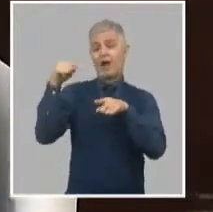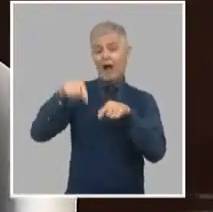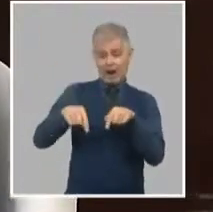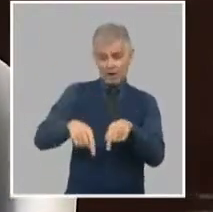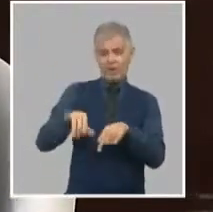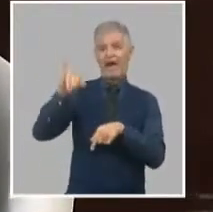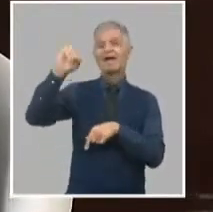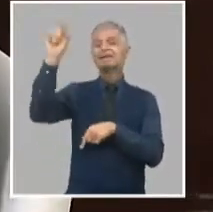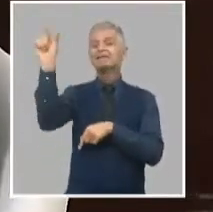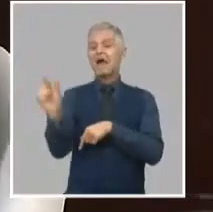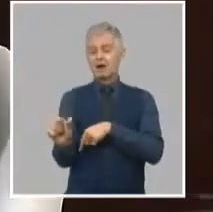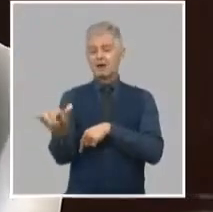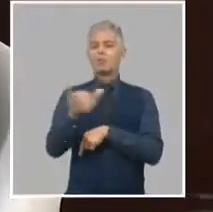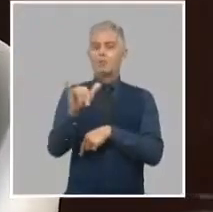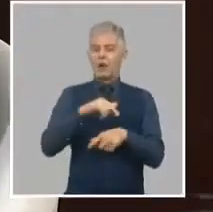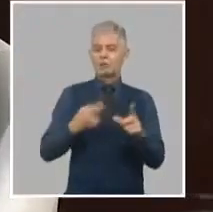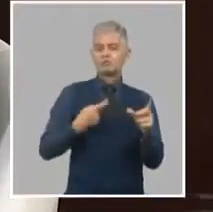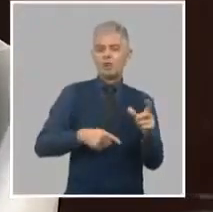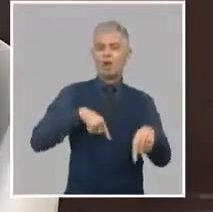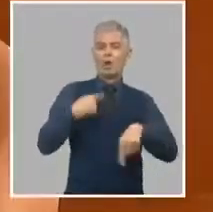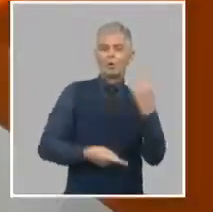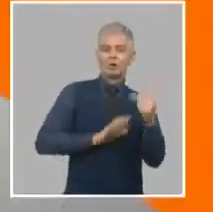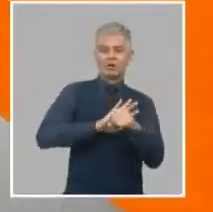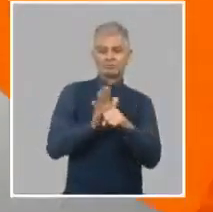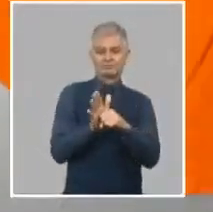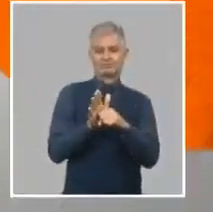Italia en el combate contra la COVID-19.